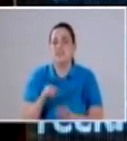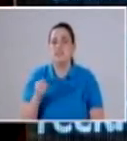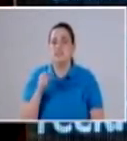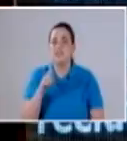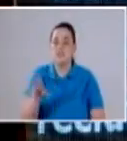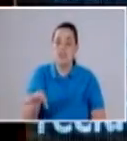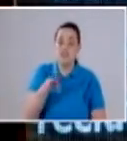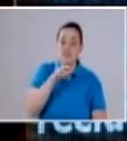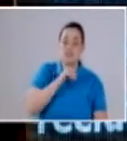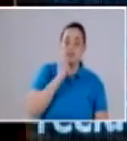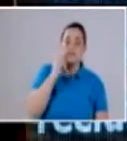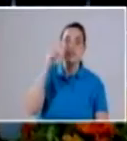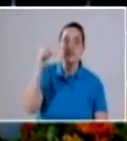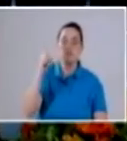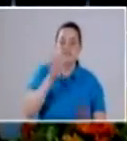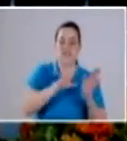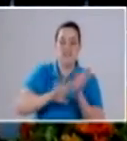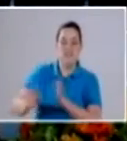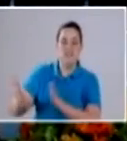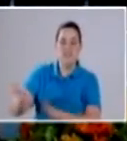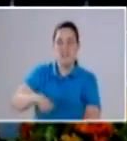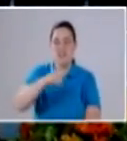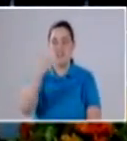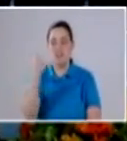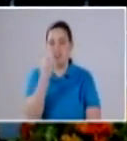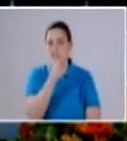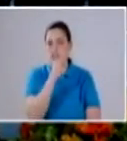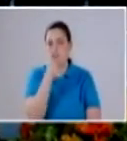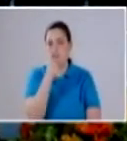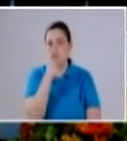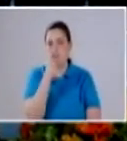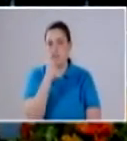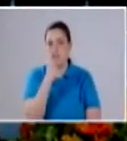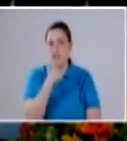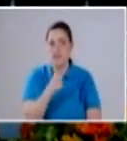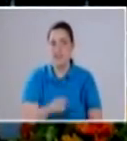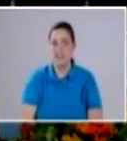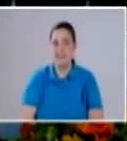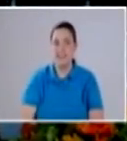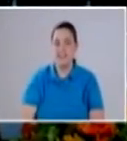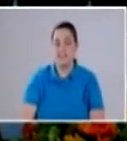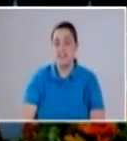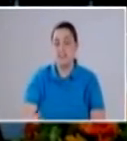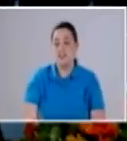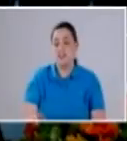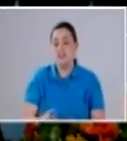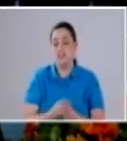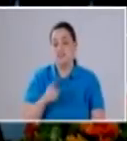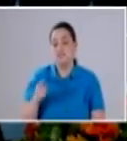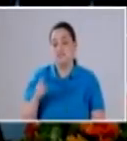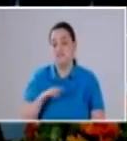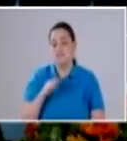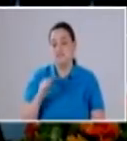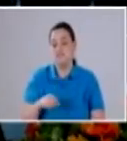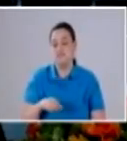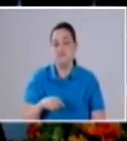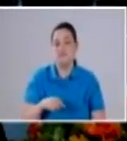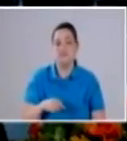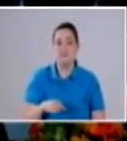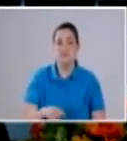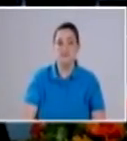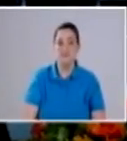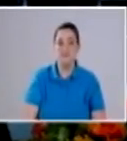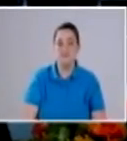Que dejes a esa otra mujer con la que andas. Eso de que estoy orando. Que no seas metido, abusivo. Pues yo, es mi oración, va.